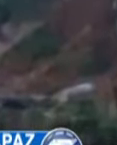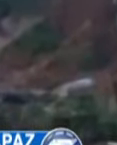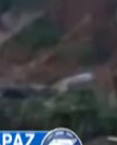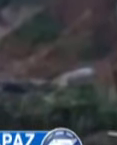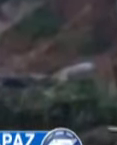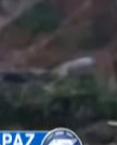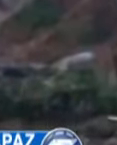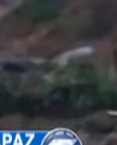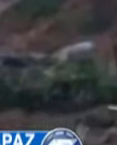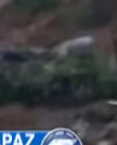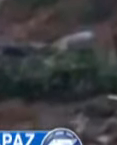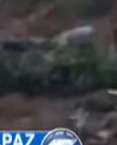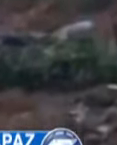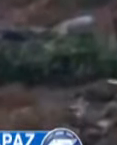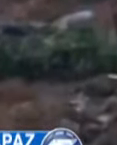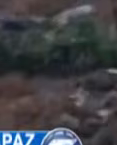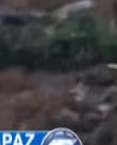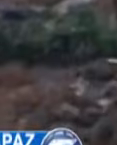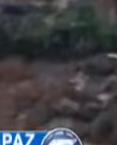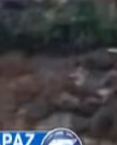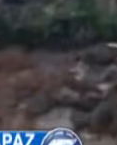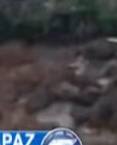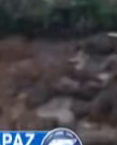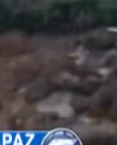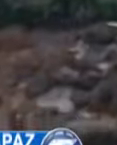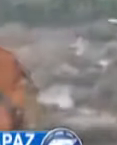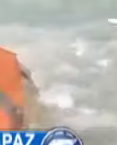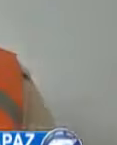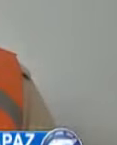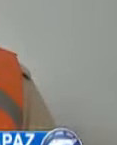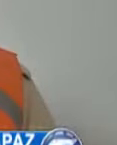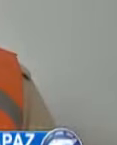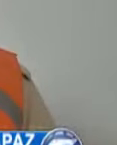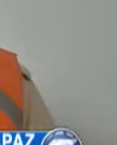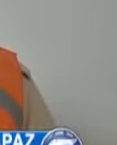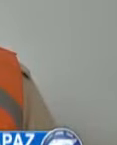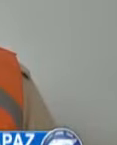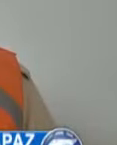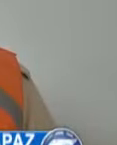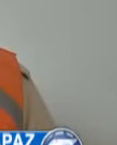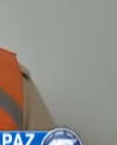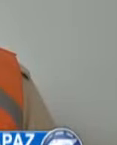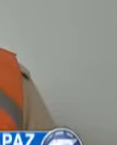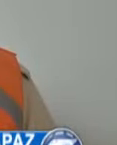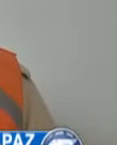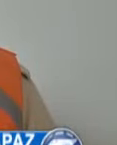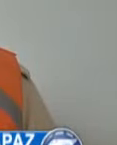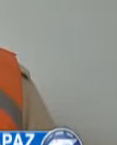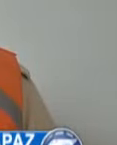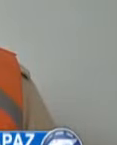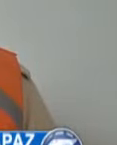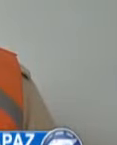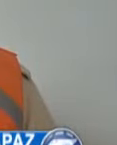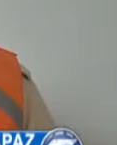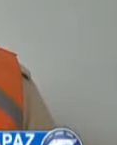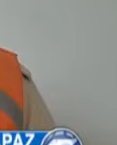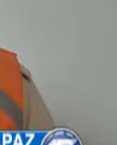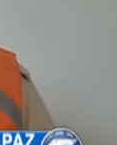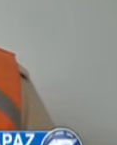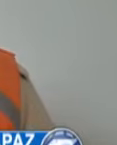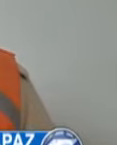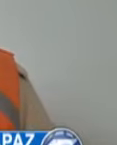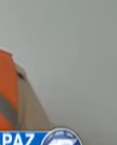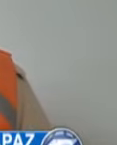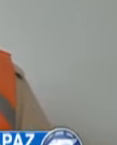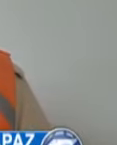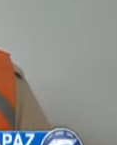Mientras tanto, las personas fueron trasladadas al albergue en el Salón Municipal de Púrula, en donde están recibiendo toda la atención